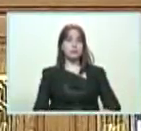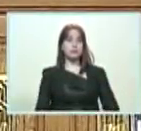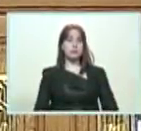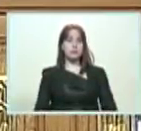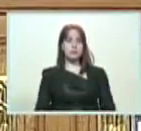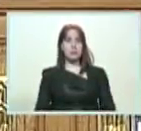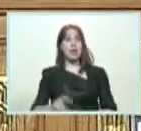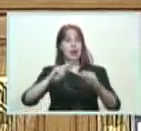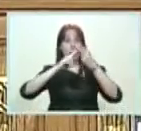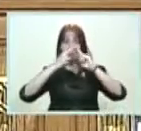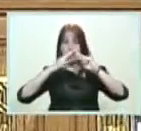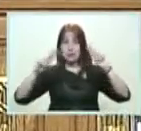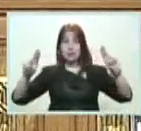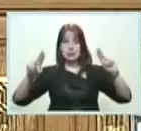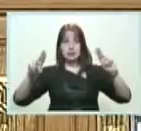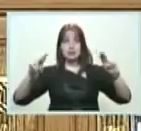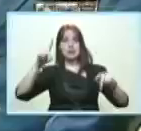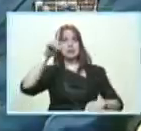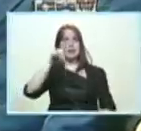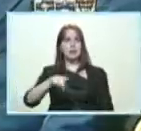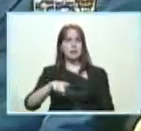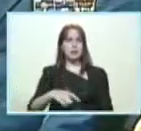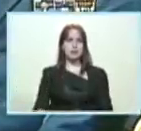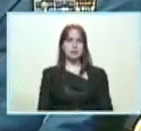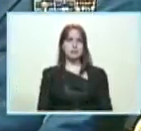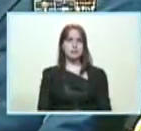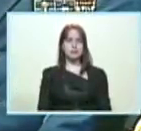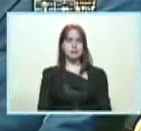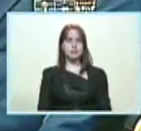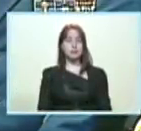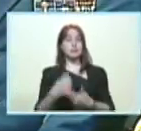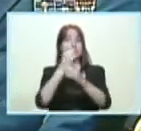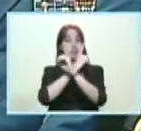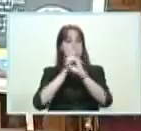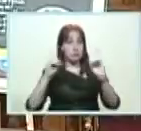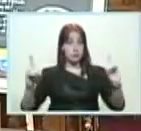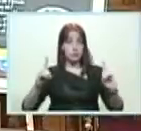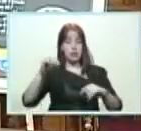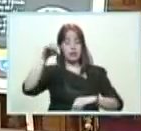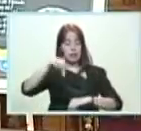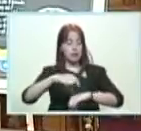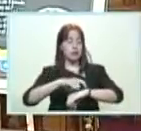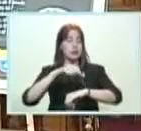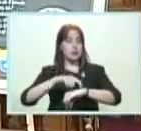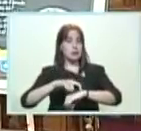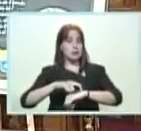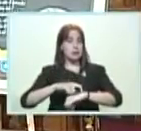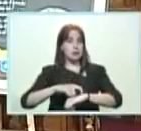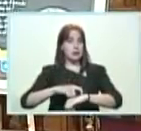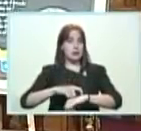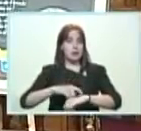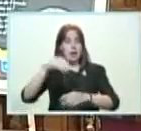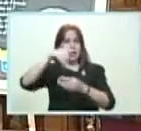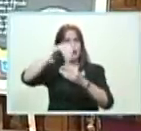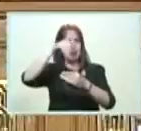en paz, también en esta etapa, en democracia, también en esta etapa, por la vía